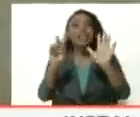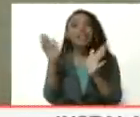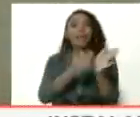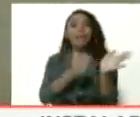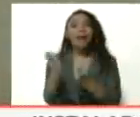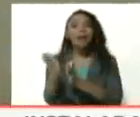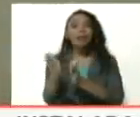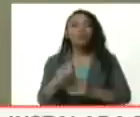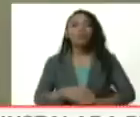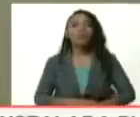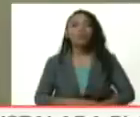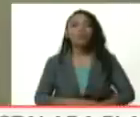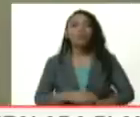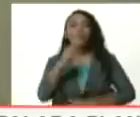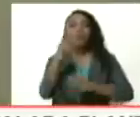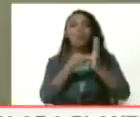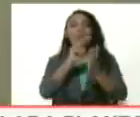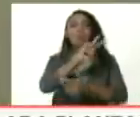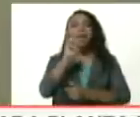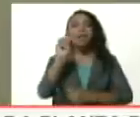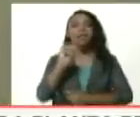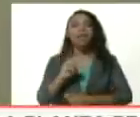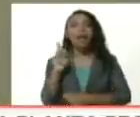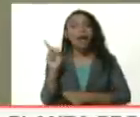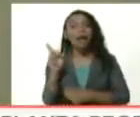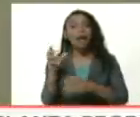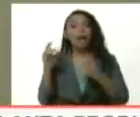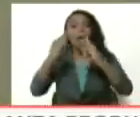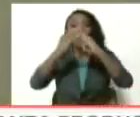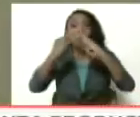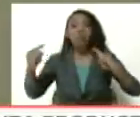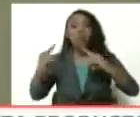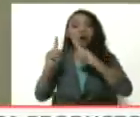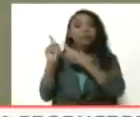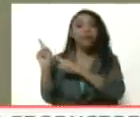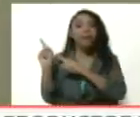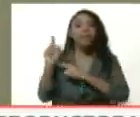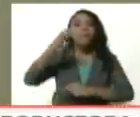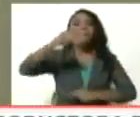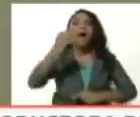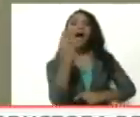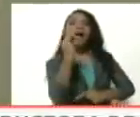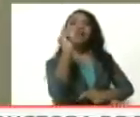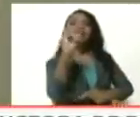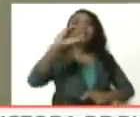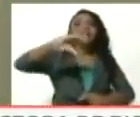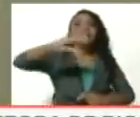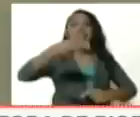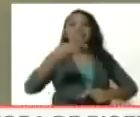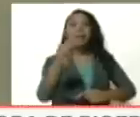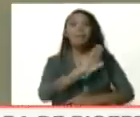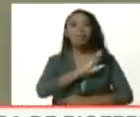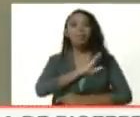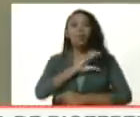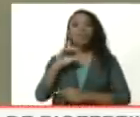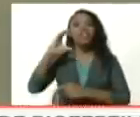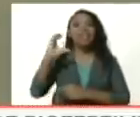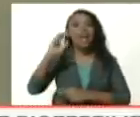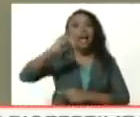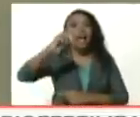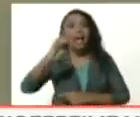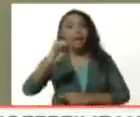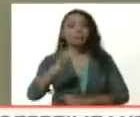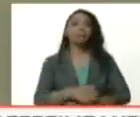de marzo de 2020 en el galpón de Mariche, perteneciente a este Consejo Nacional